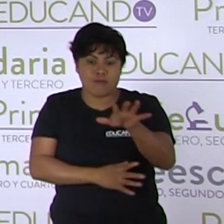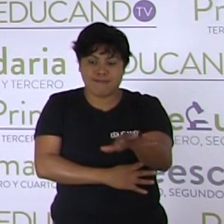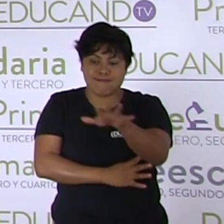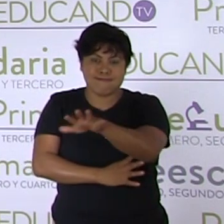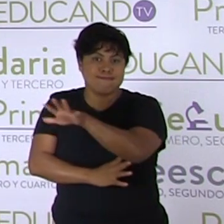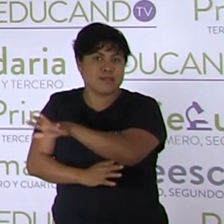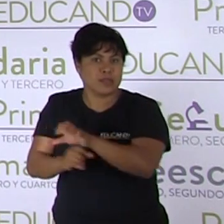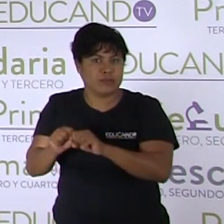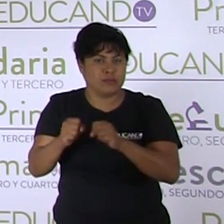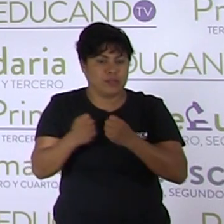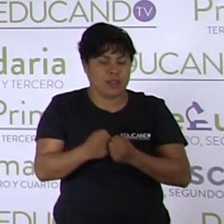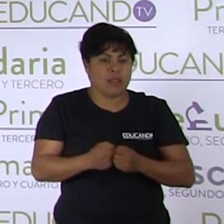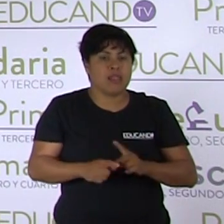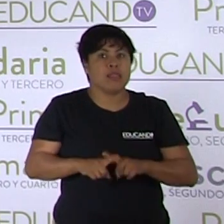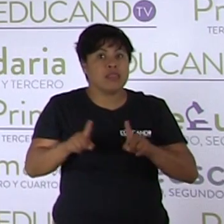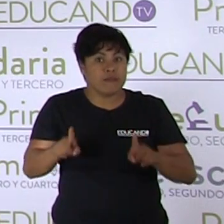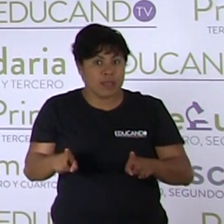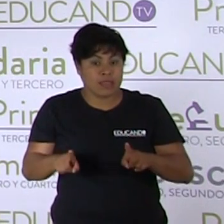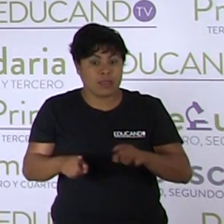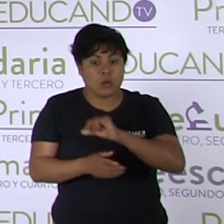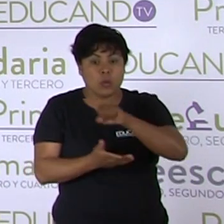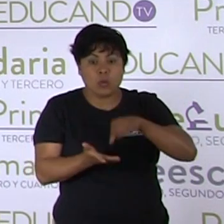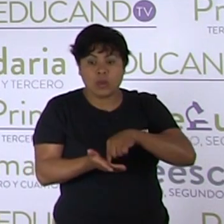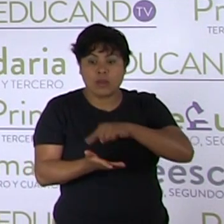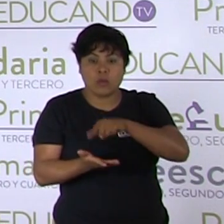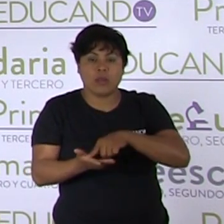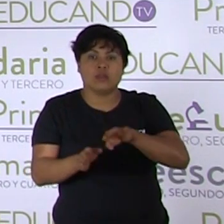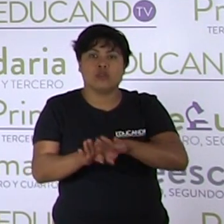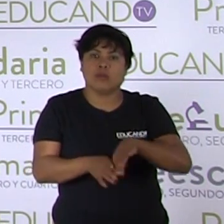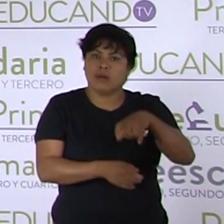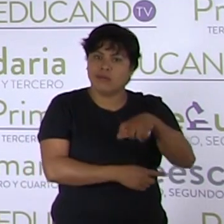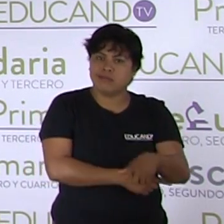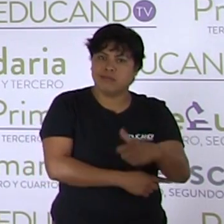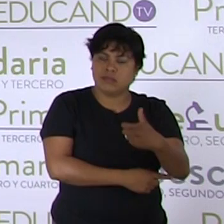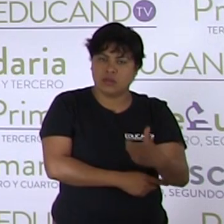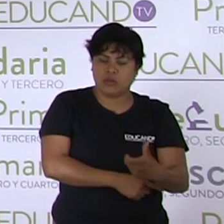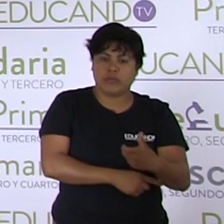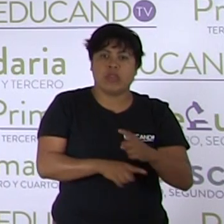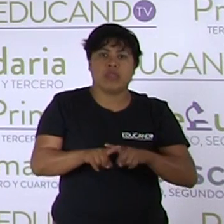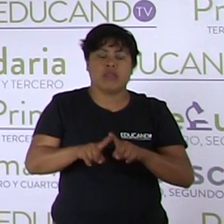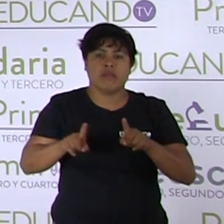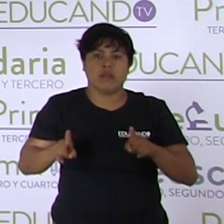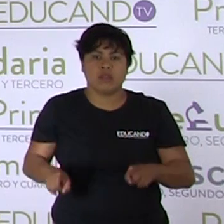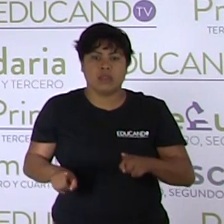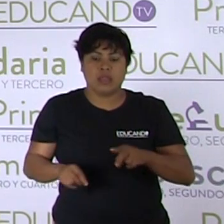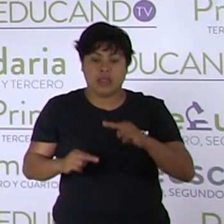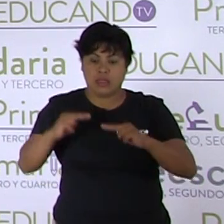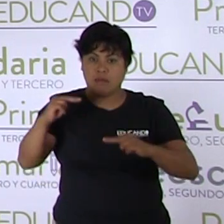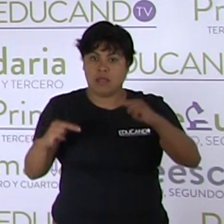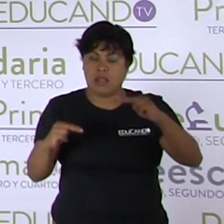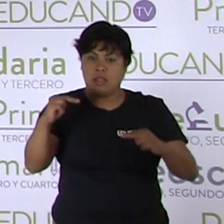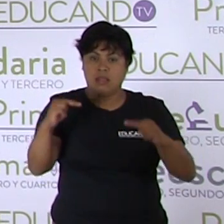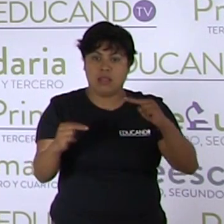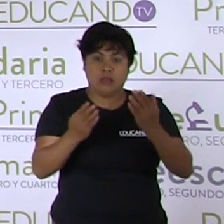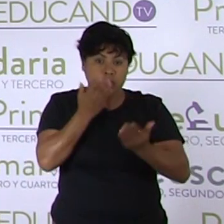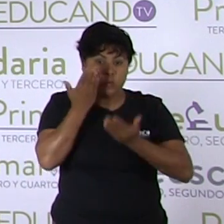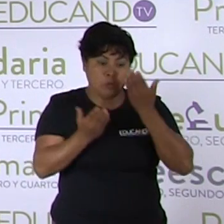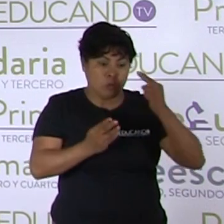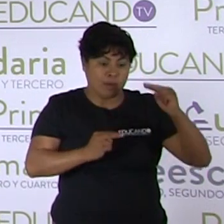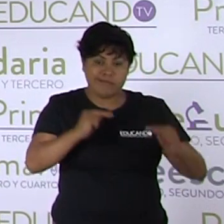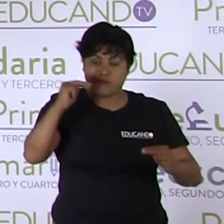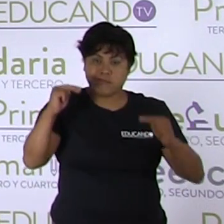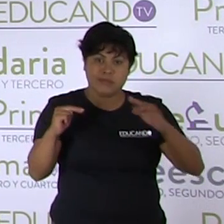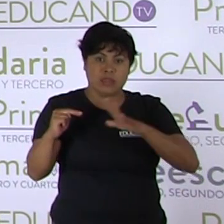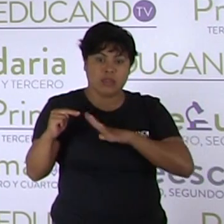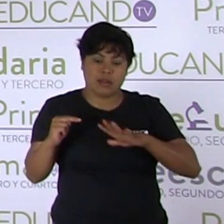sociales, diferentes sectores económicos, diferentes niveles de estudio que